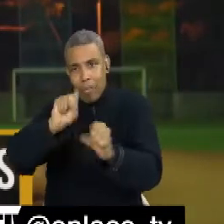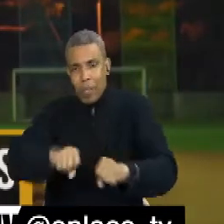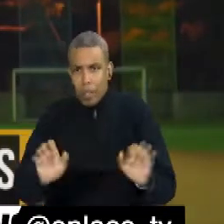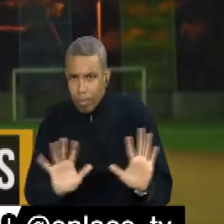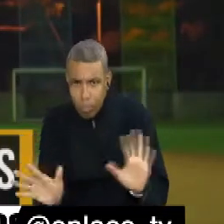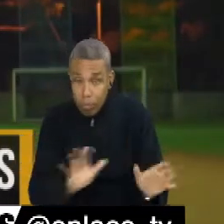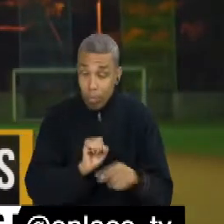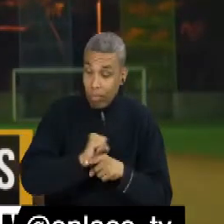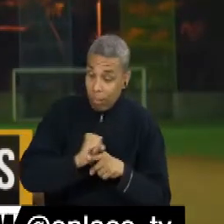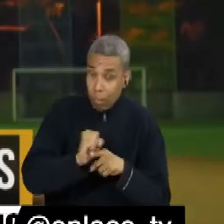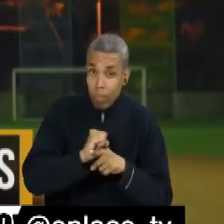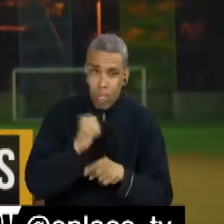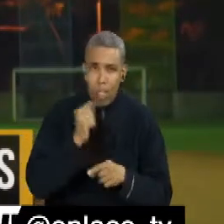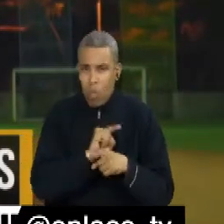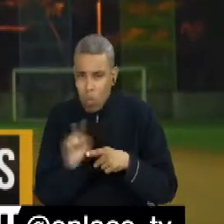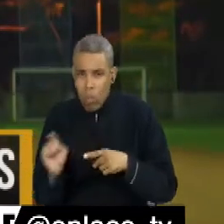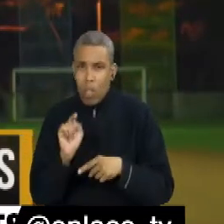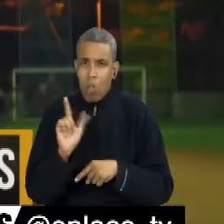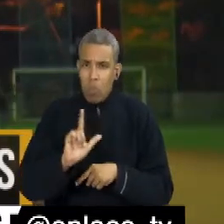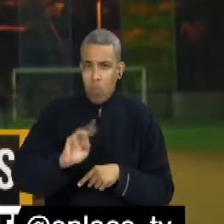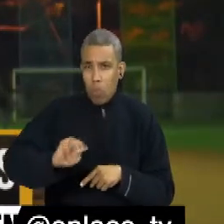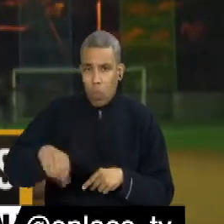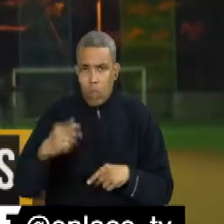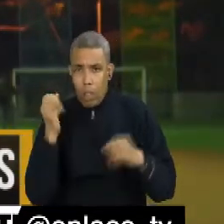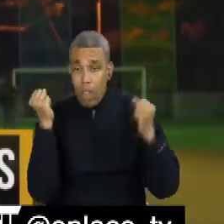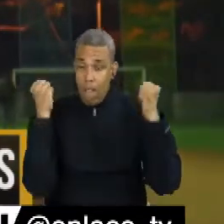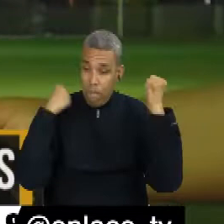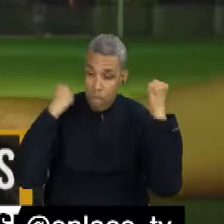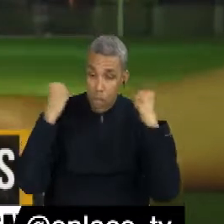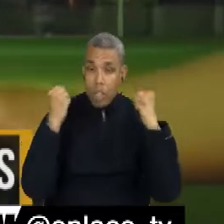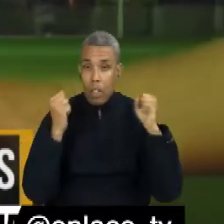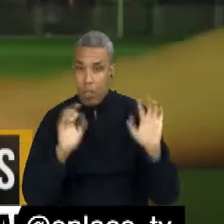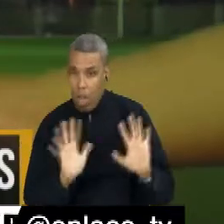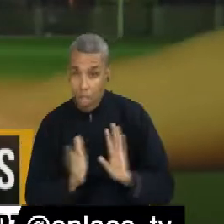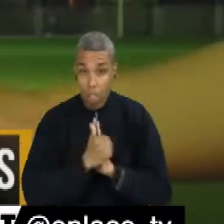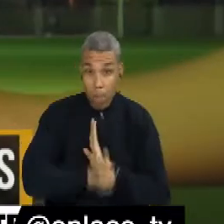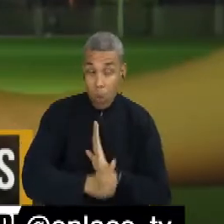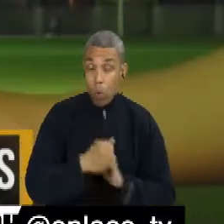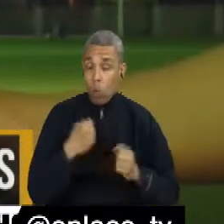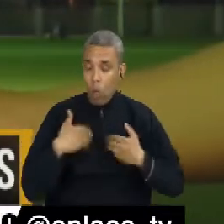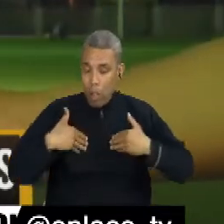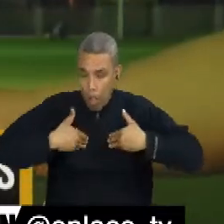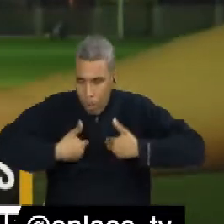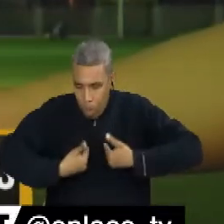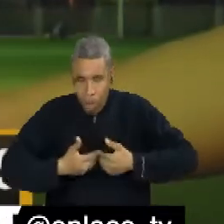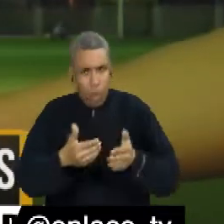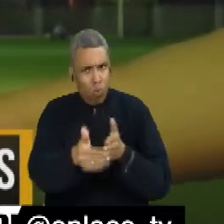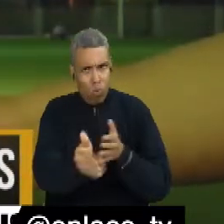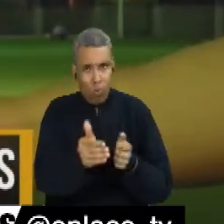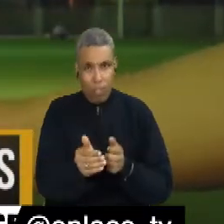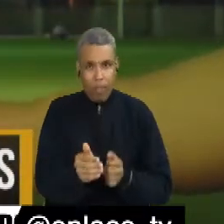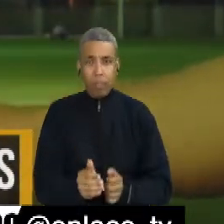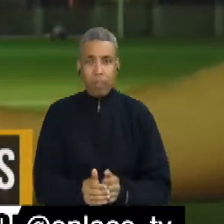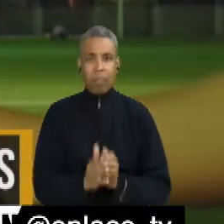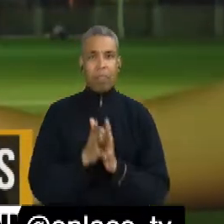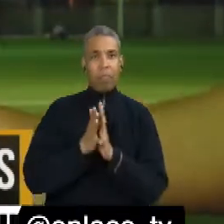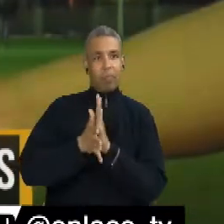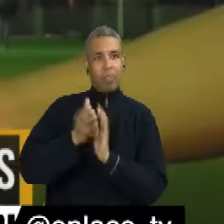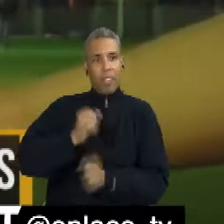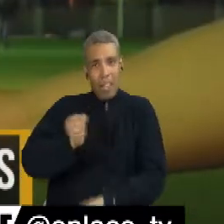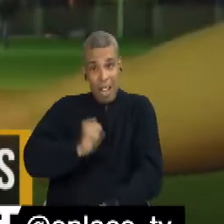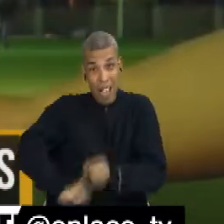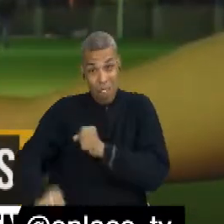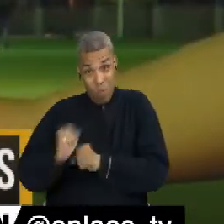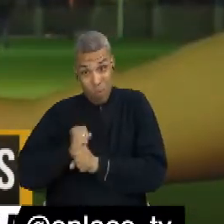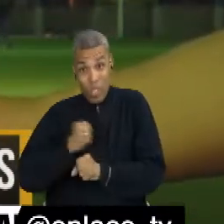duros. En reacción, físico y lo demás. Sí, yo fui campeón de la batalla del año pasado